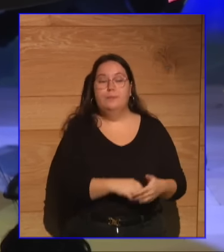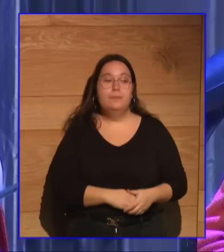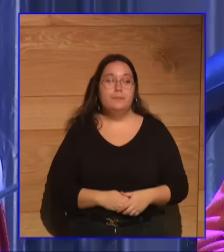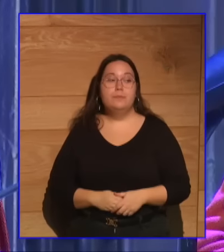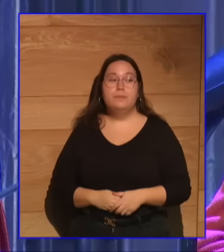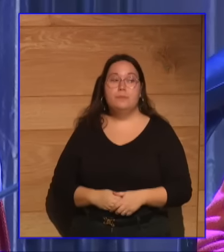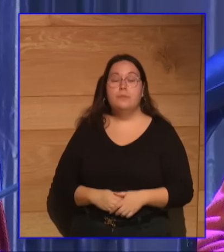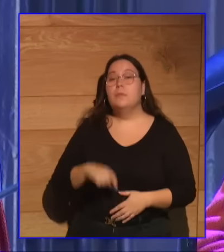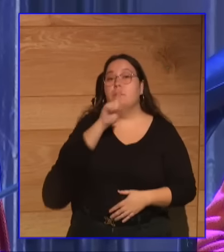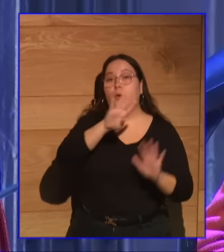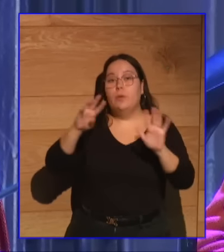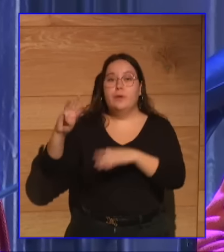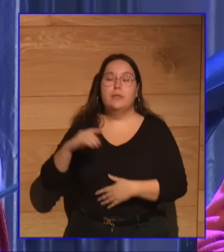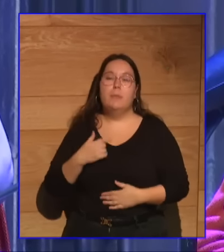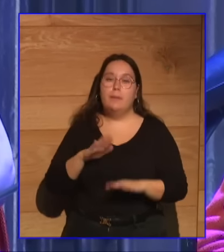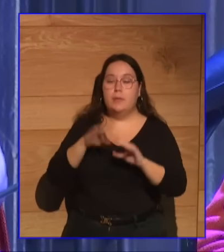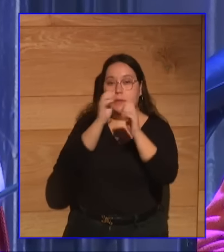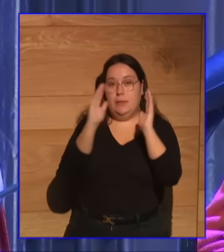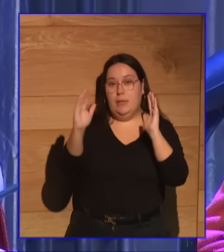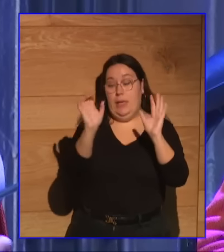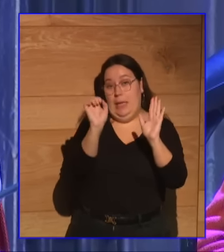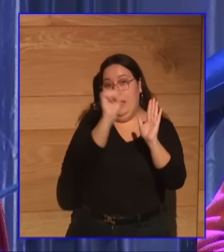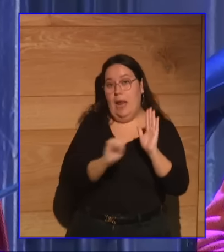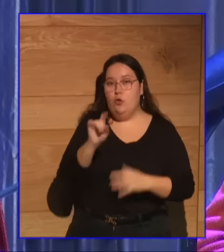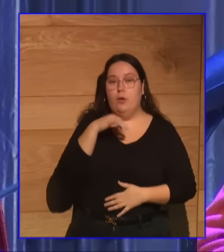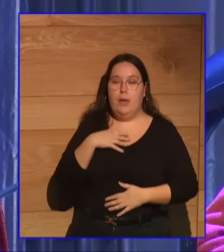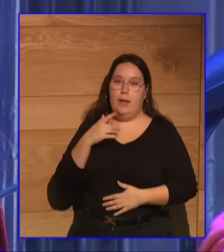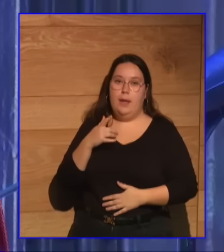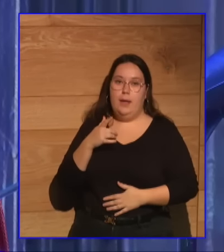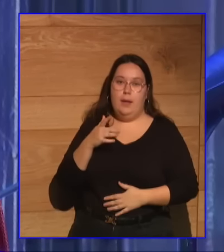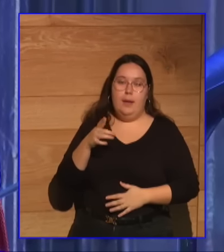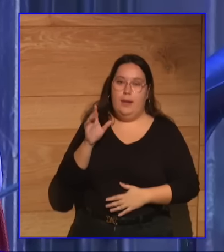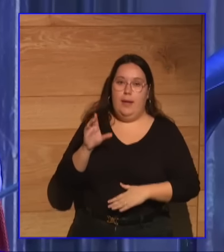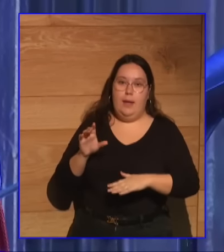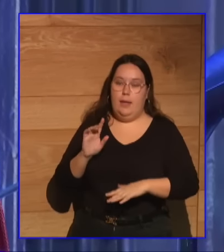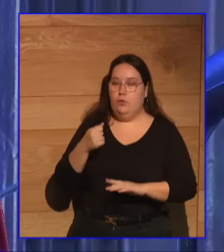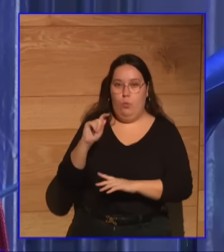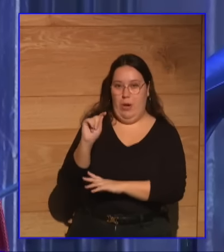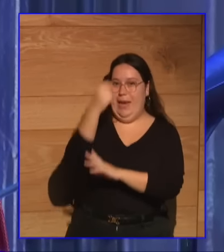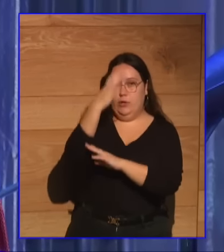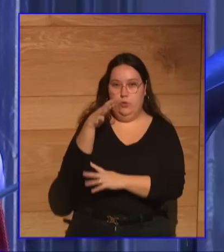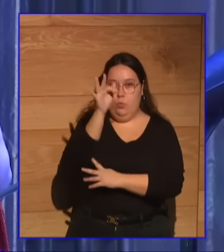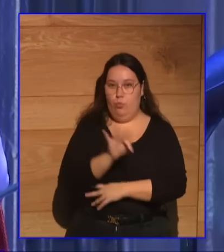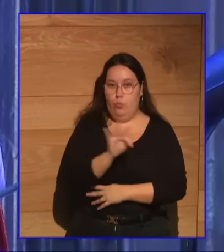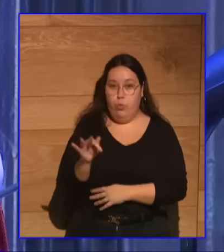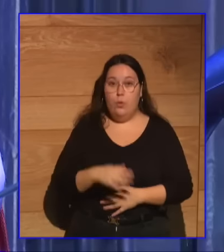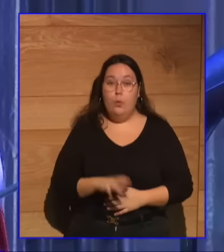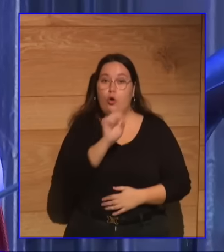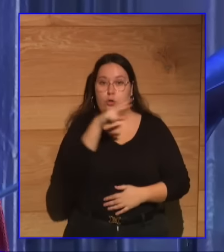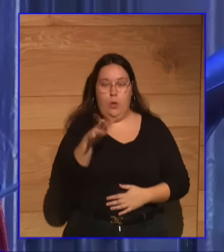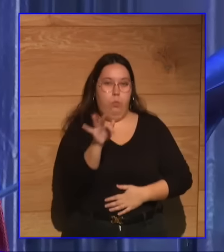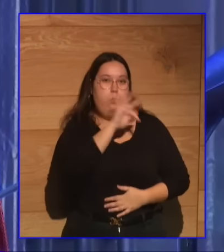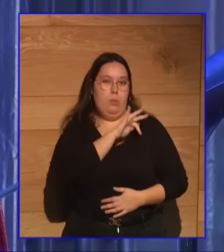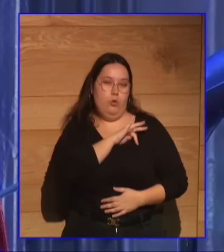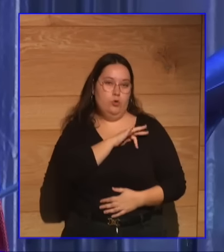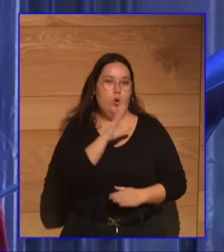que 1993 para mí es el año que define la carrera de Spielberg por completo. Pero ya no solo por los resultados, porque ganase el